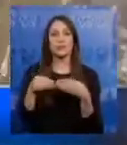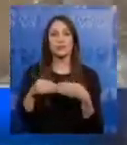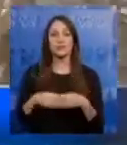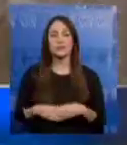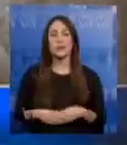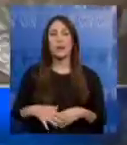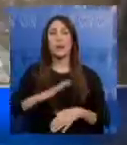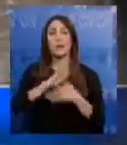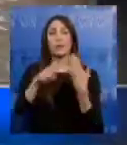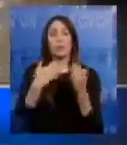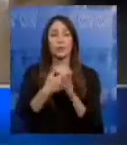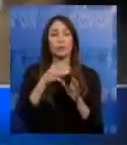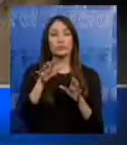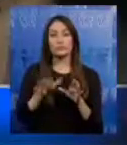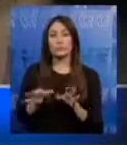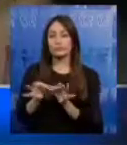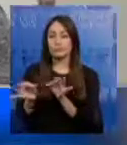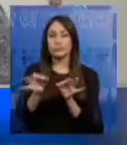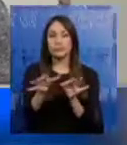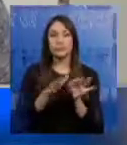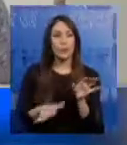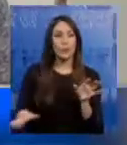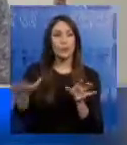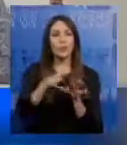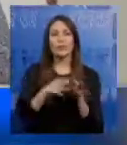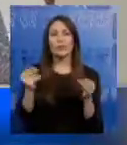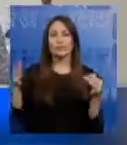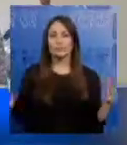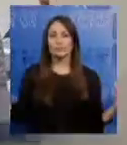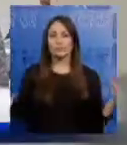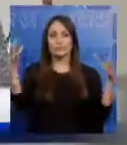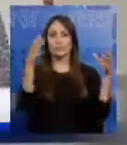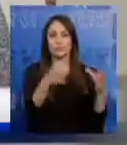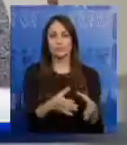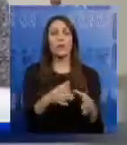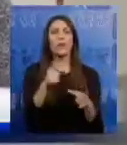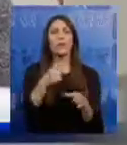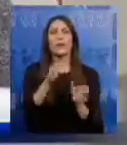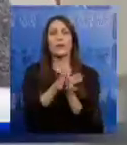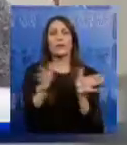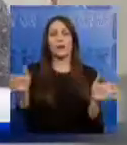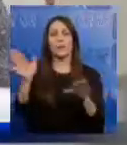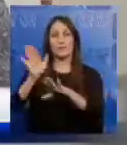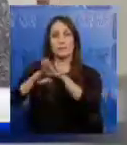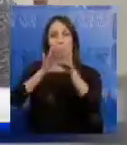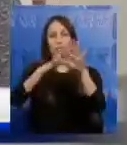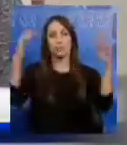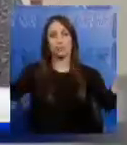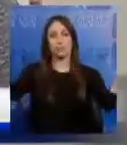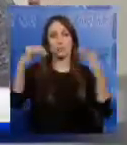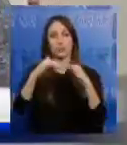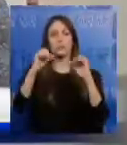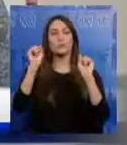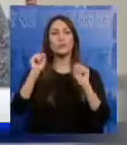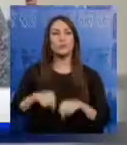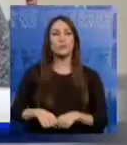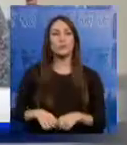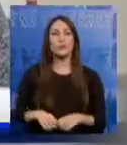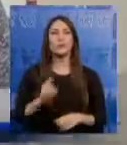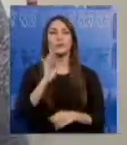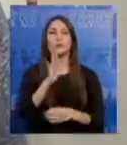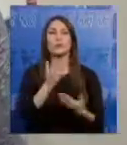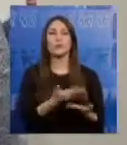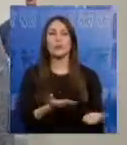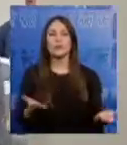los distritos realizamos subastas públicas donde convocamos de forma general al público en general todas las